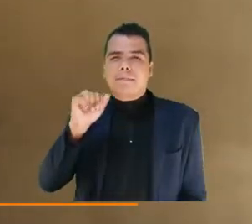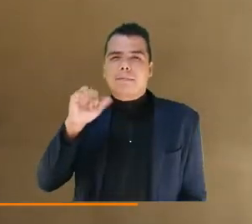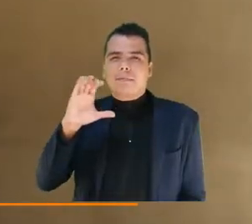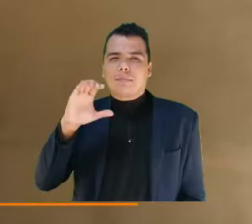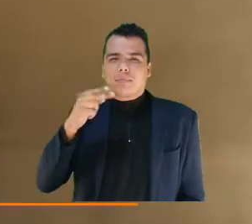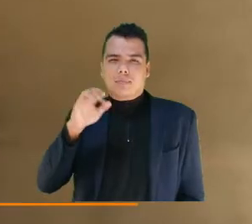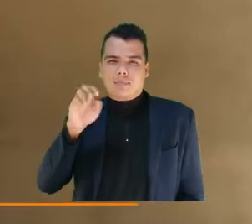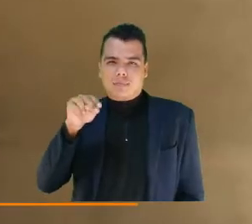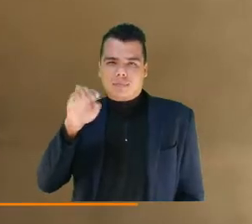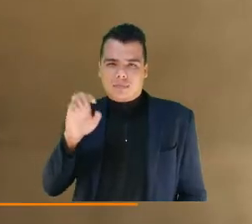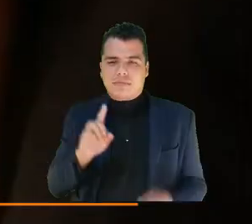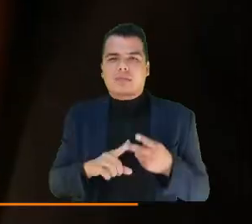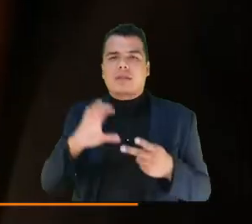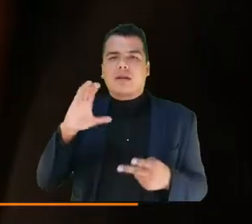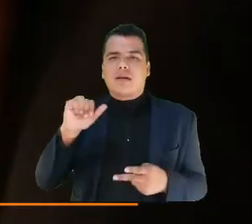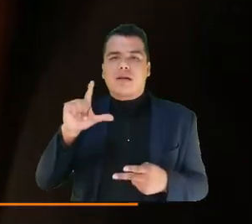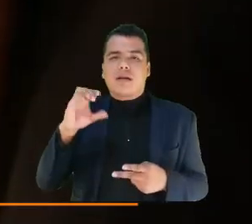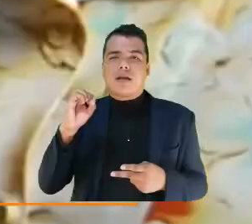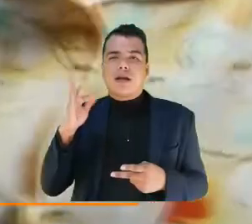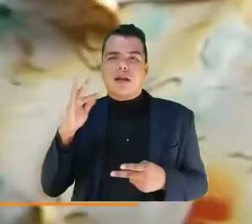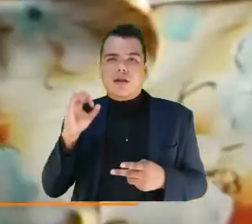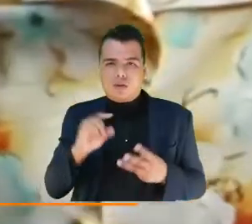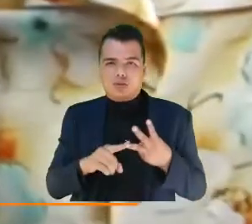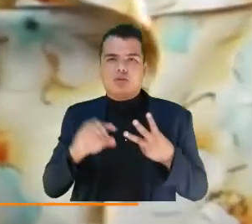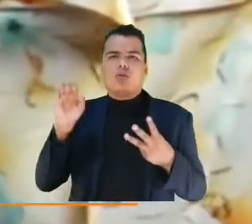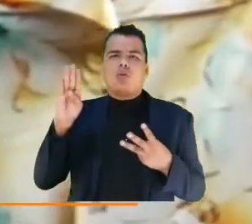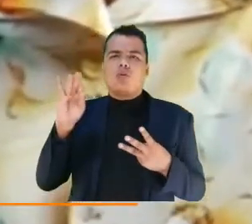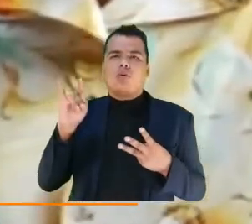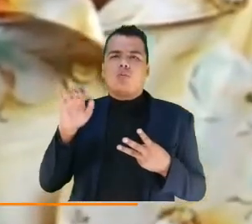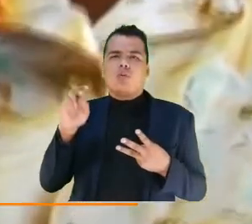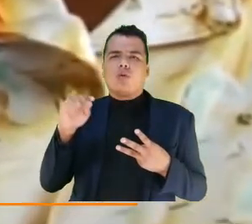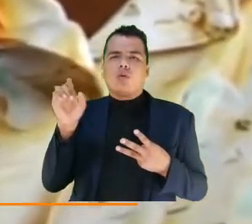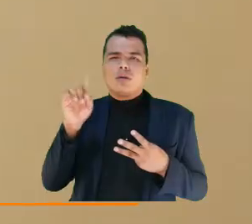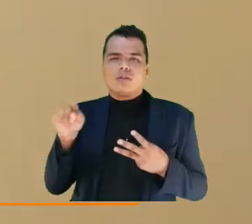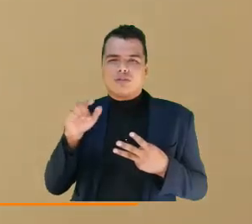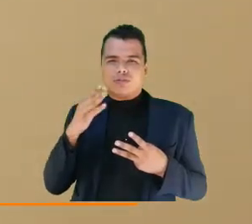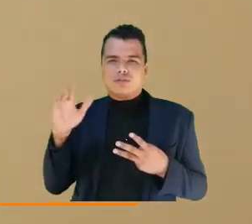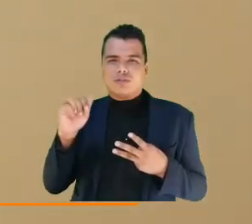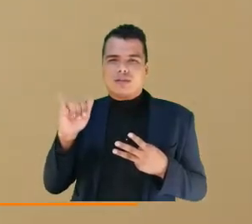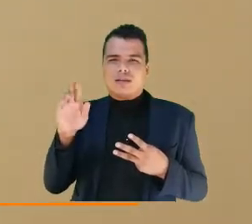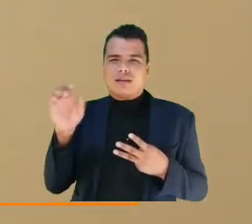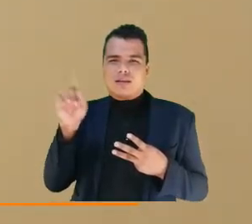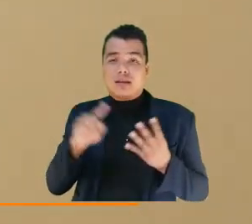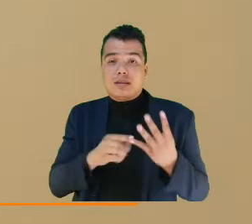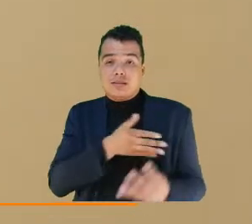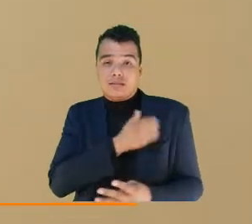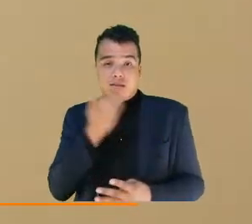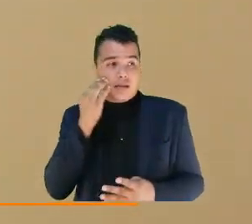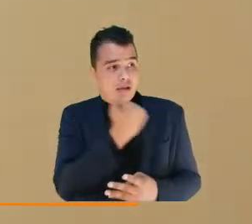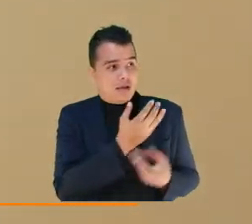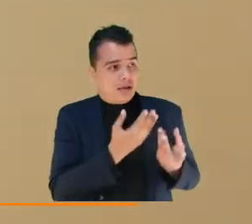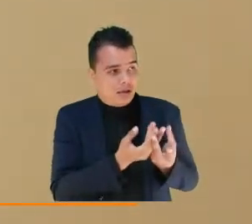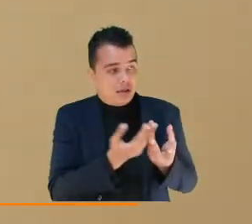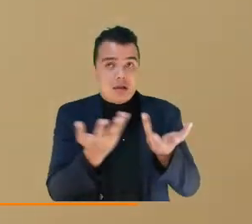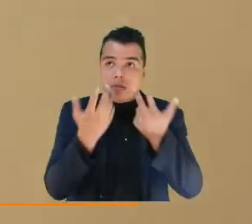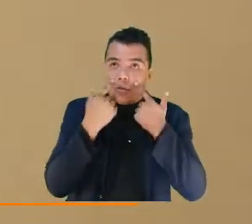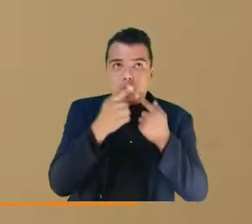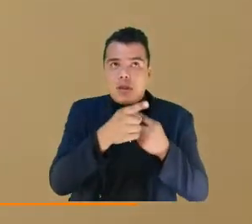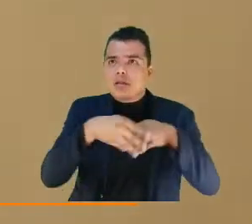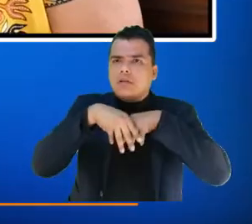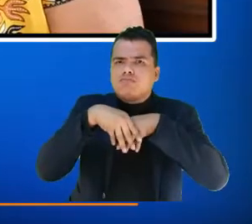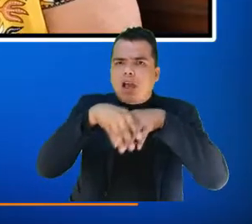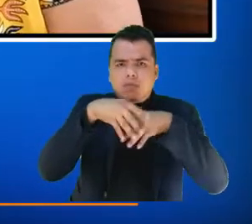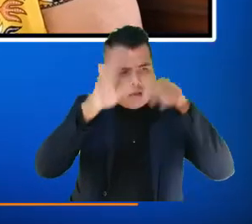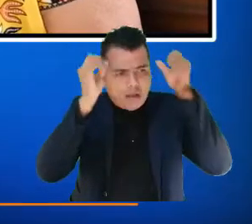Aires, de Caloto, ¿sí? Que nosotras íbamos a hacer esa movilización, y ellas también dijeron, nosotras también vamos a ser